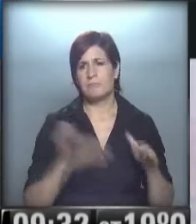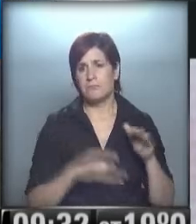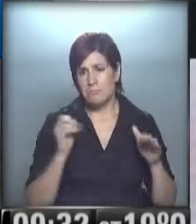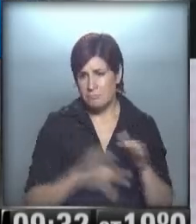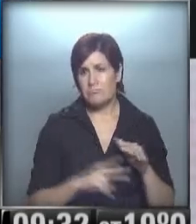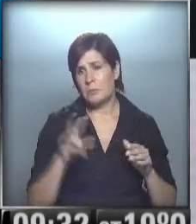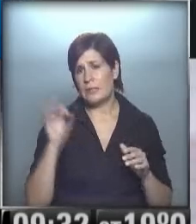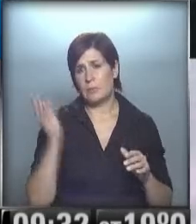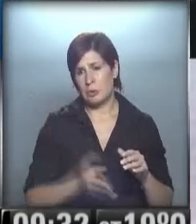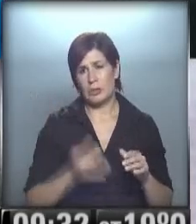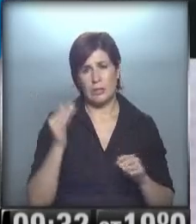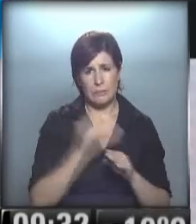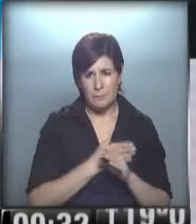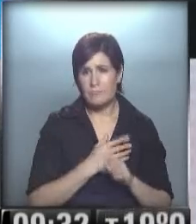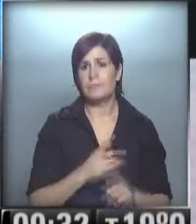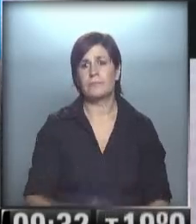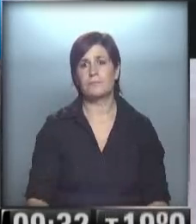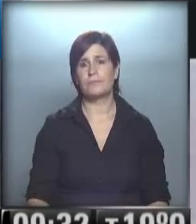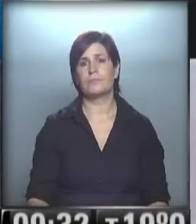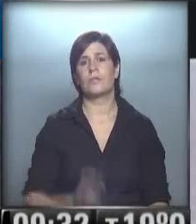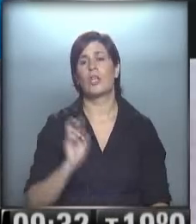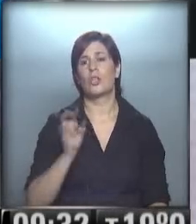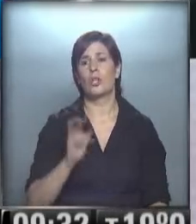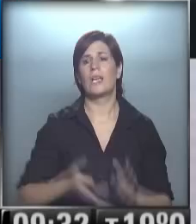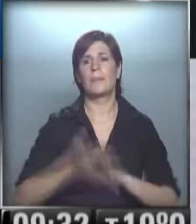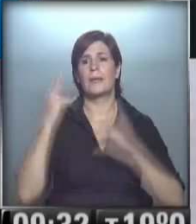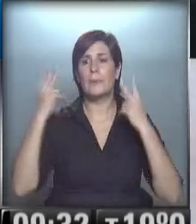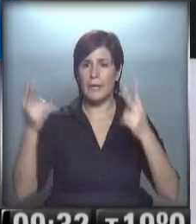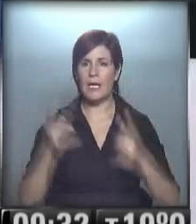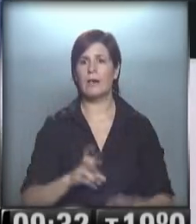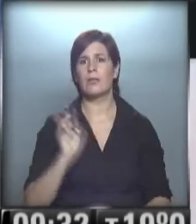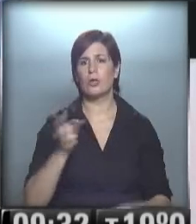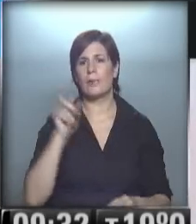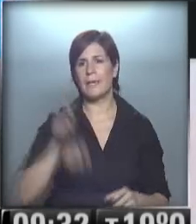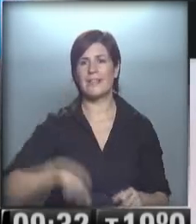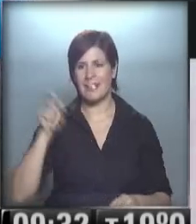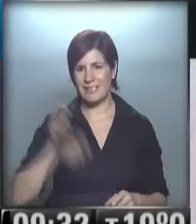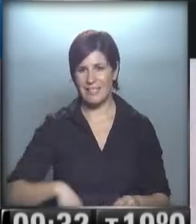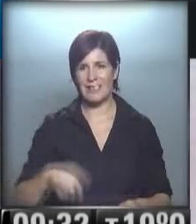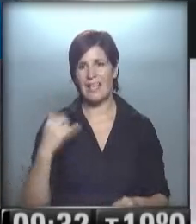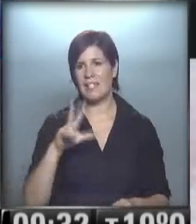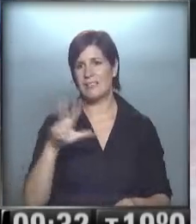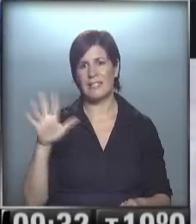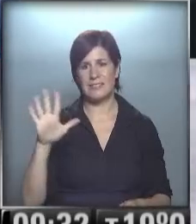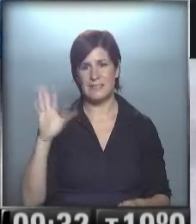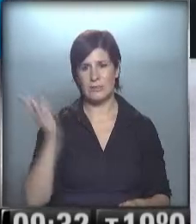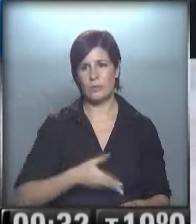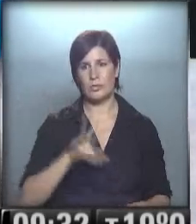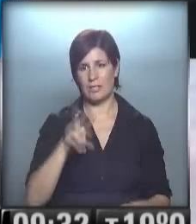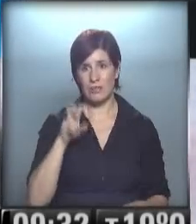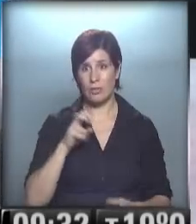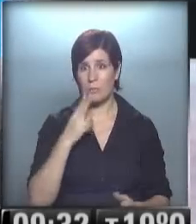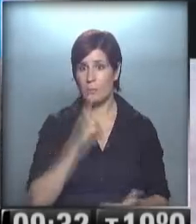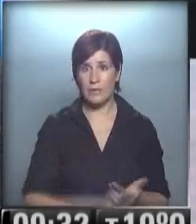20% el dólar para compras con tarjeta o para viajes al exterior que tiene una retención con el 35 por bueno por ejemplo ayer el